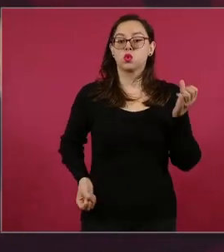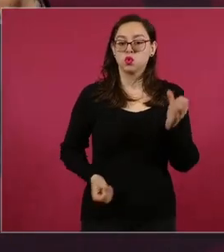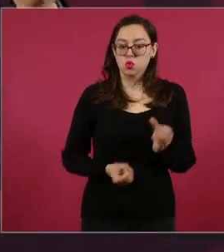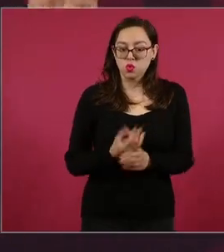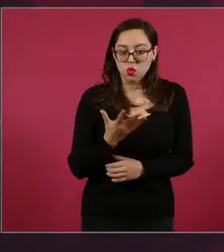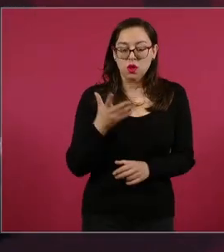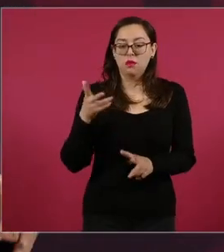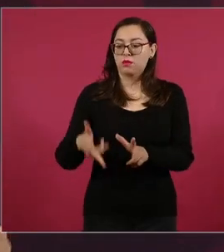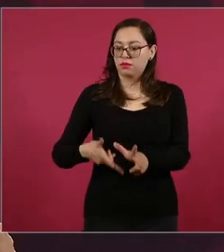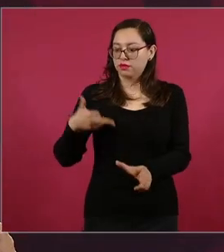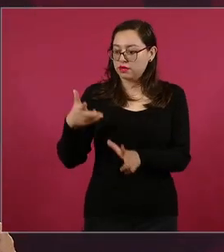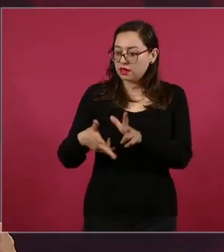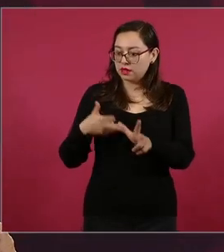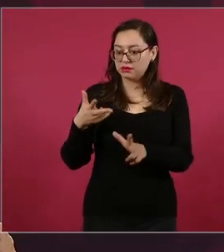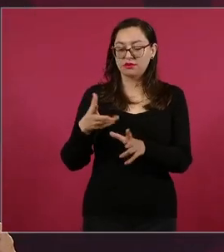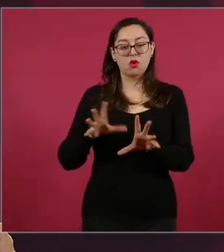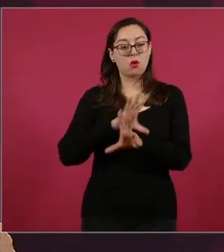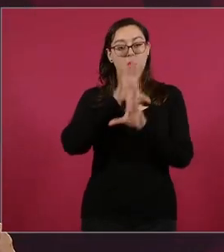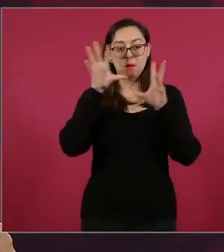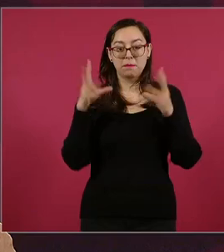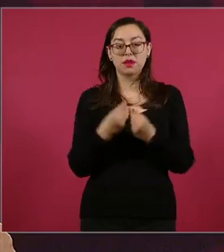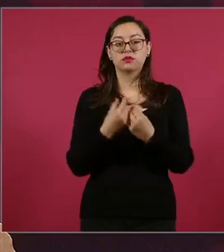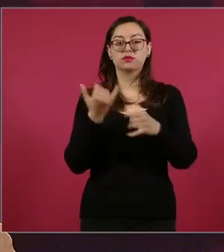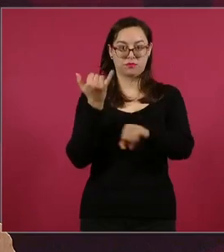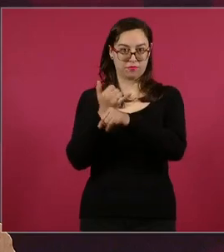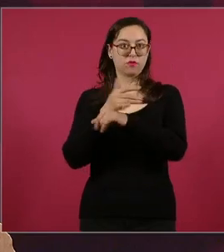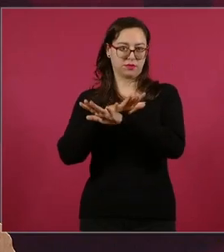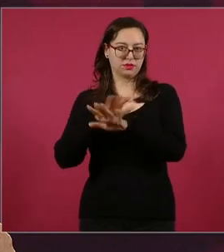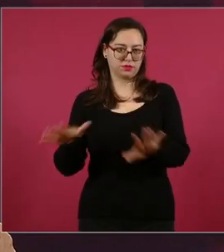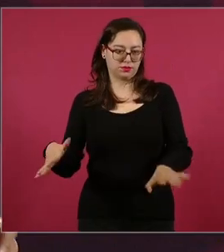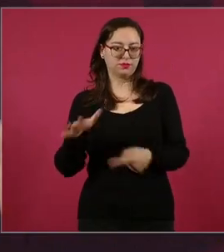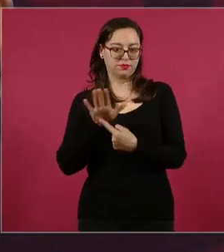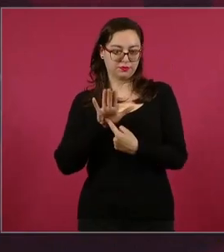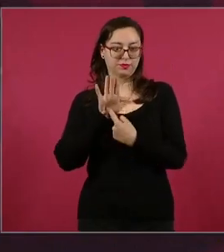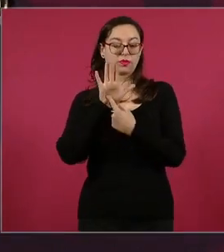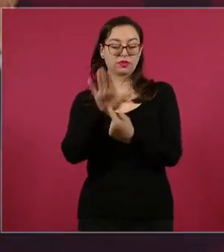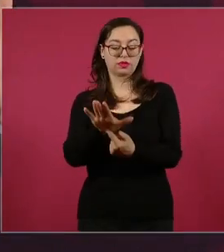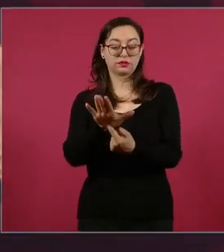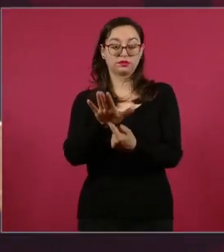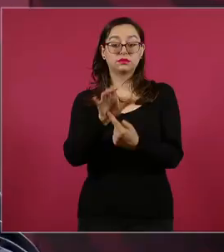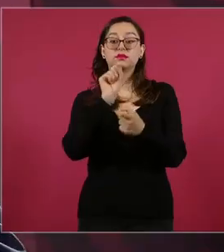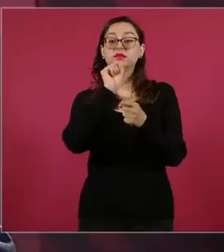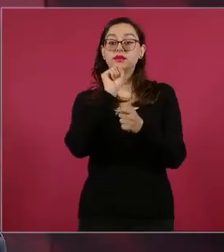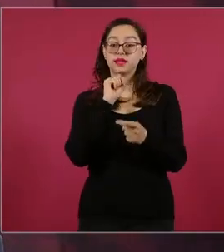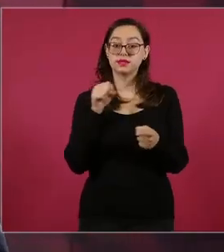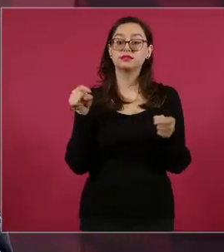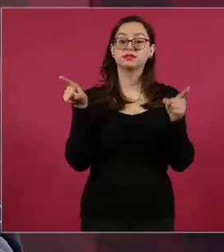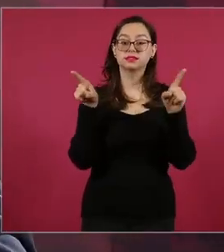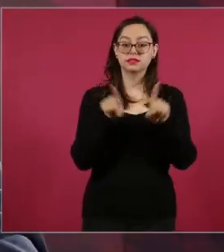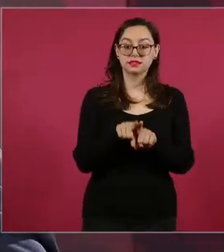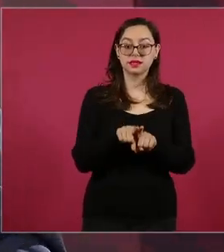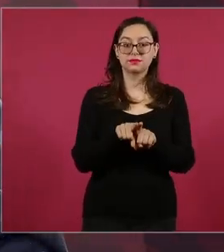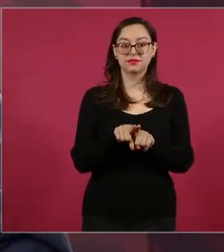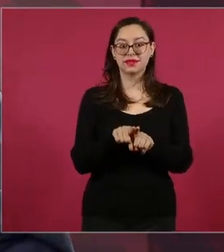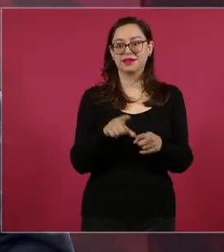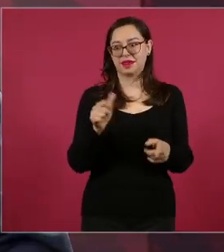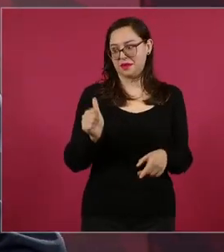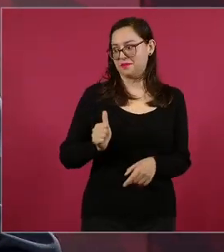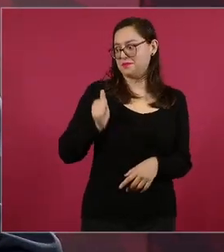toda la información, también pues queremos hacer la promoción,